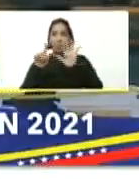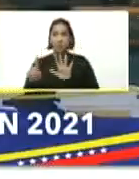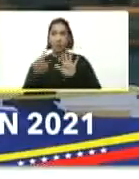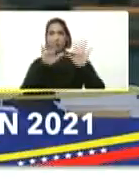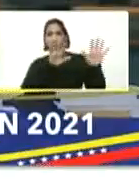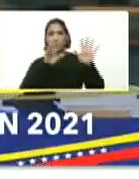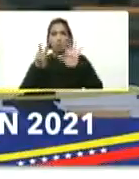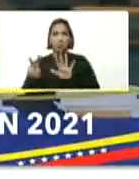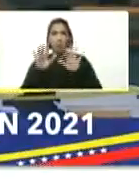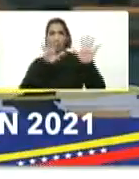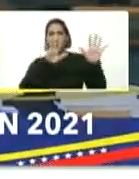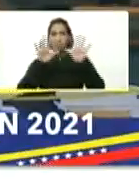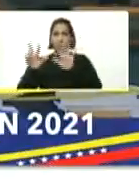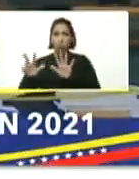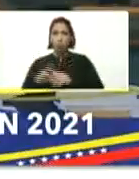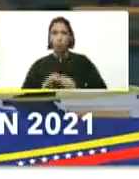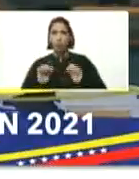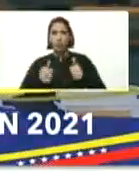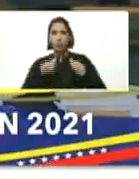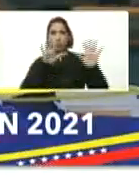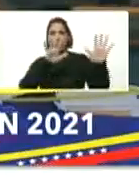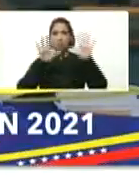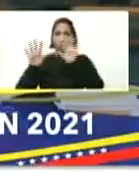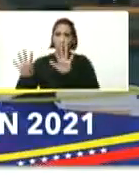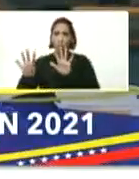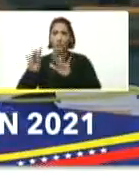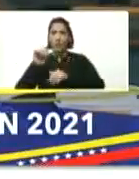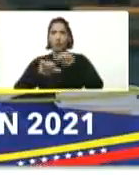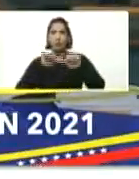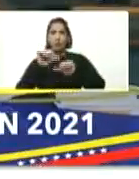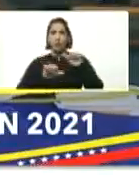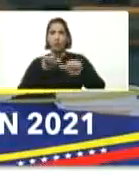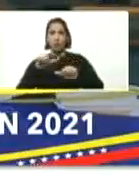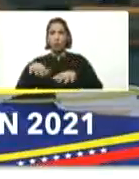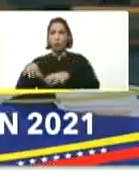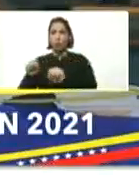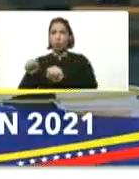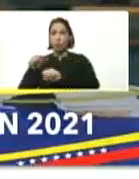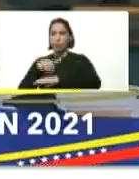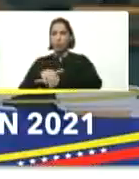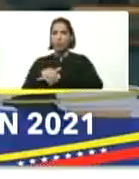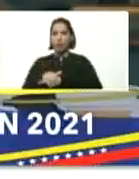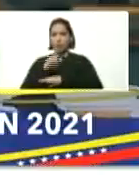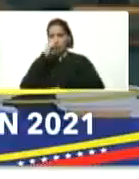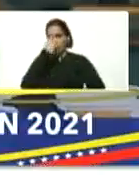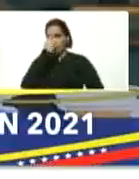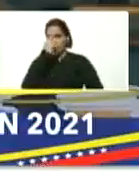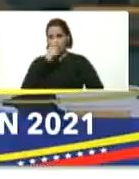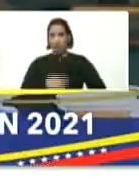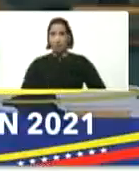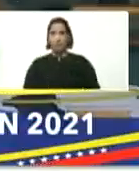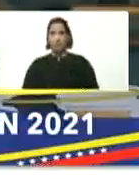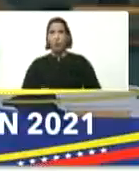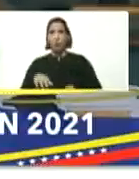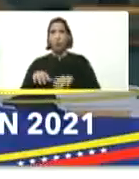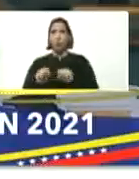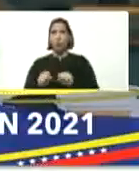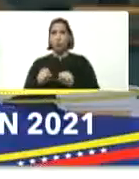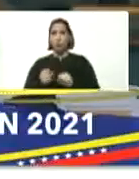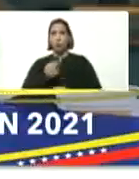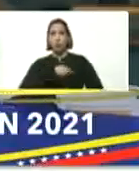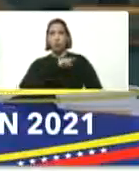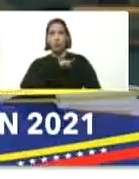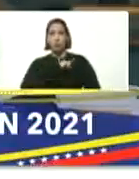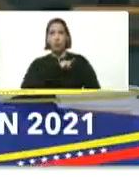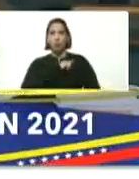XVII, XVIII, inicio del XIX, la colonización británica de la India, la colonización española de América,